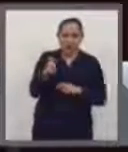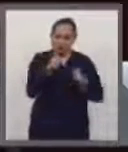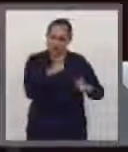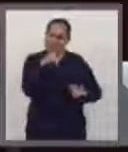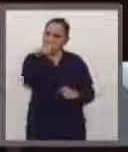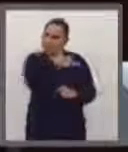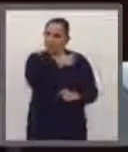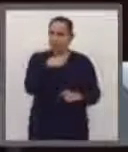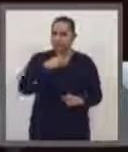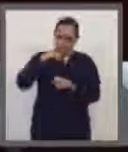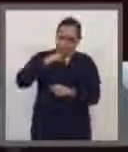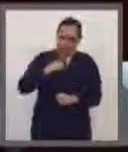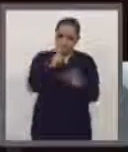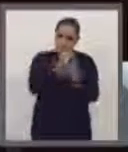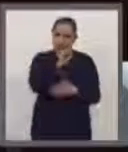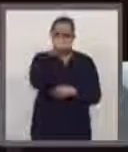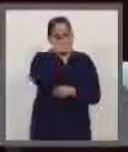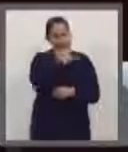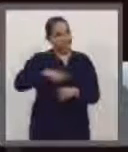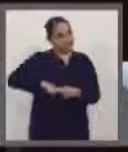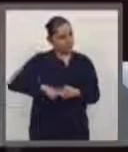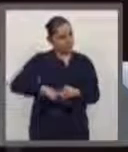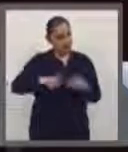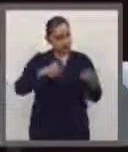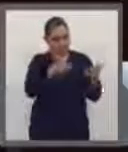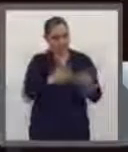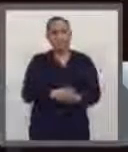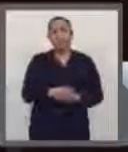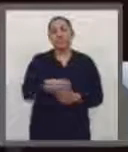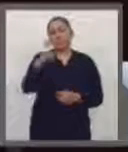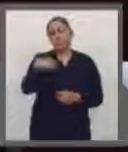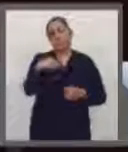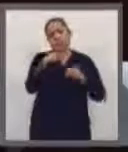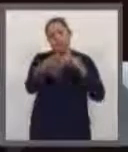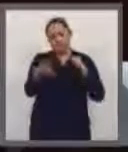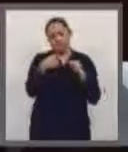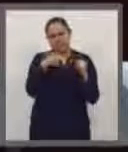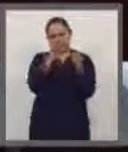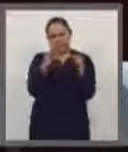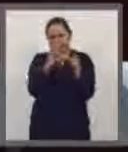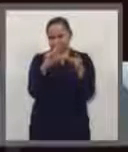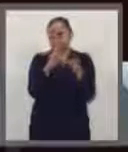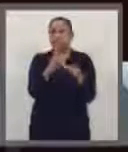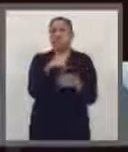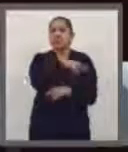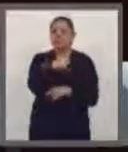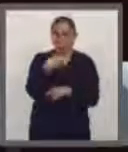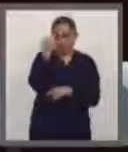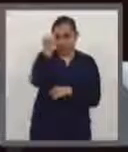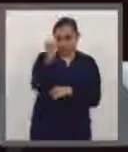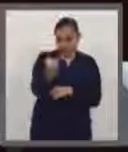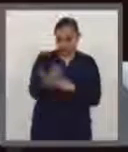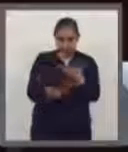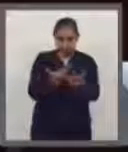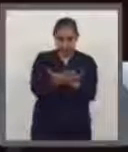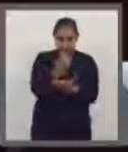las autoridades educativas. Por último, nada más mencionaré que esta iniciativa es el